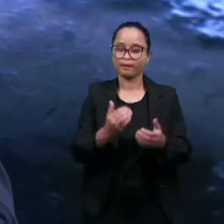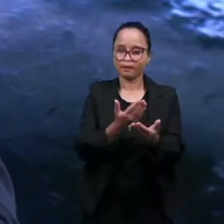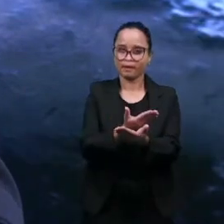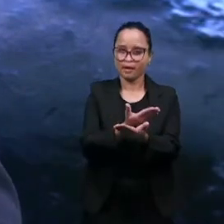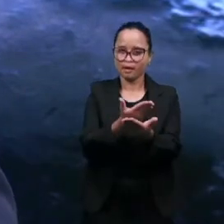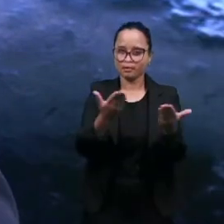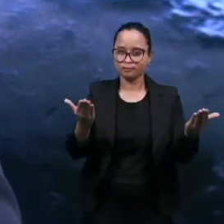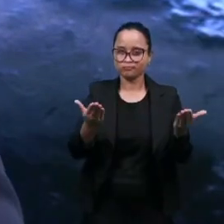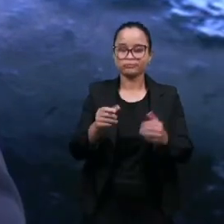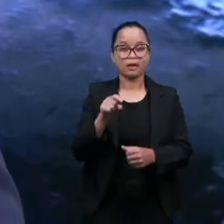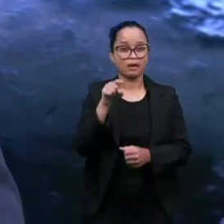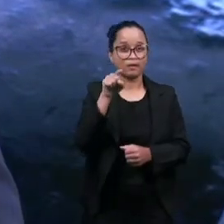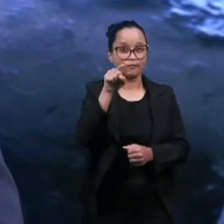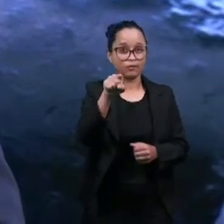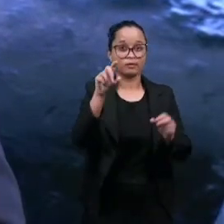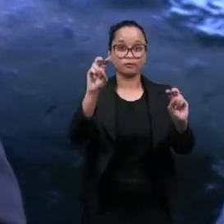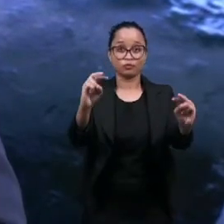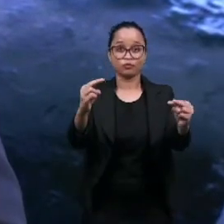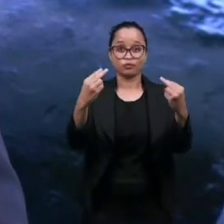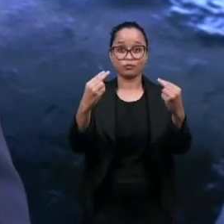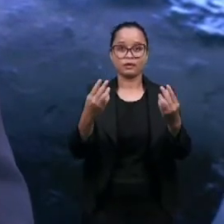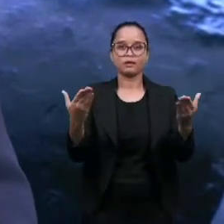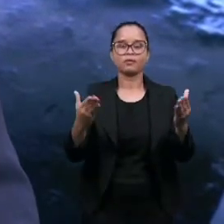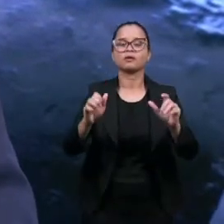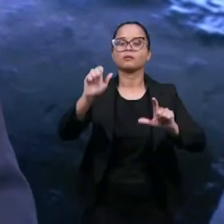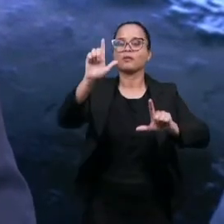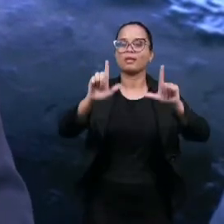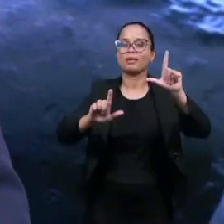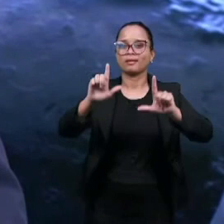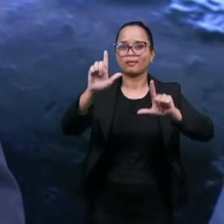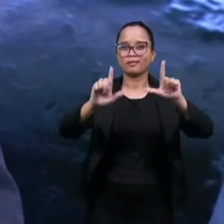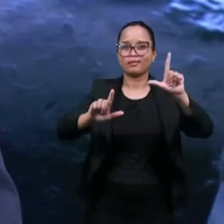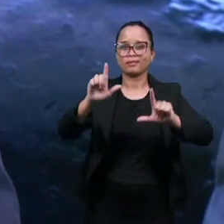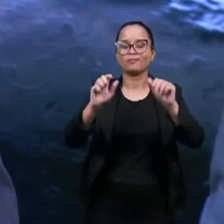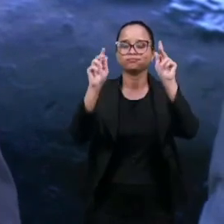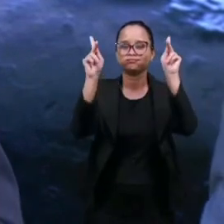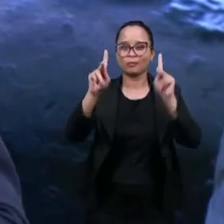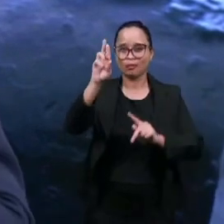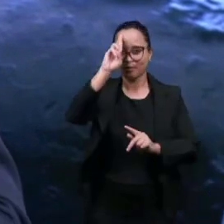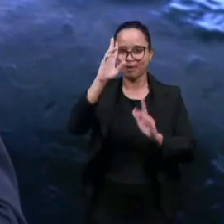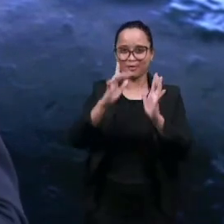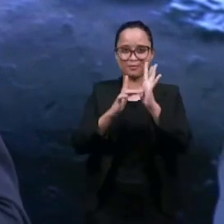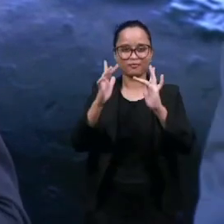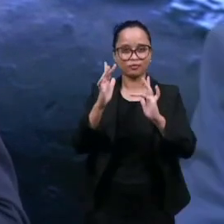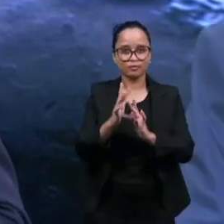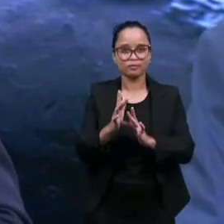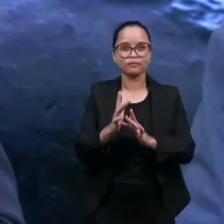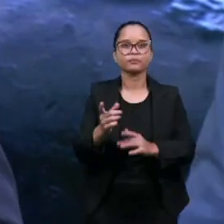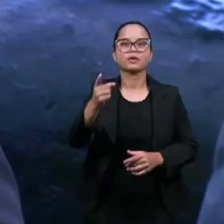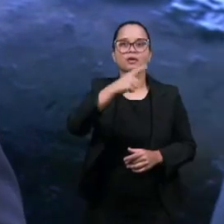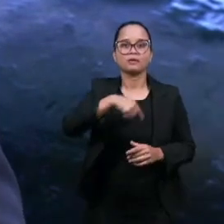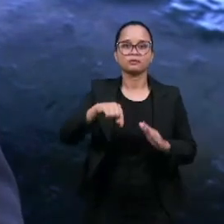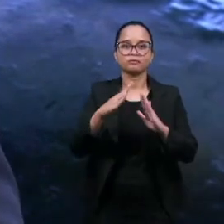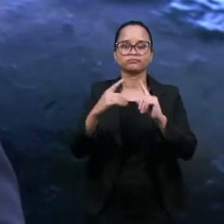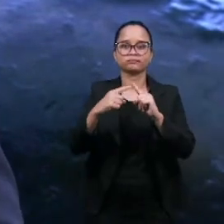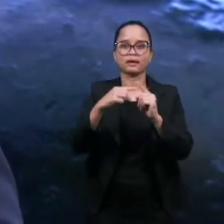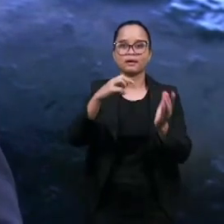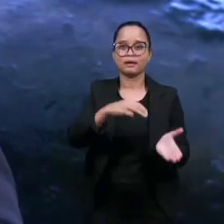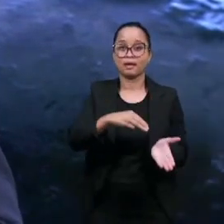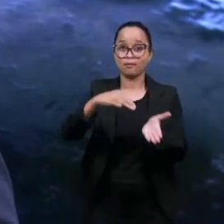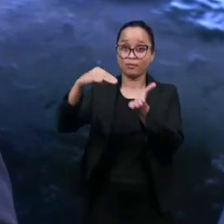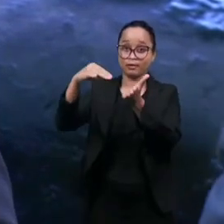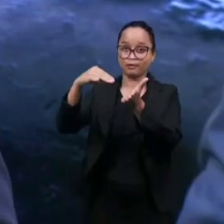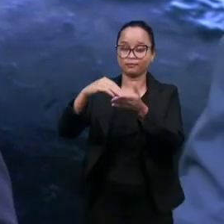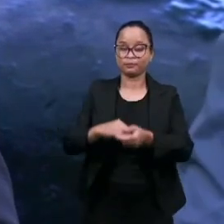Yo saludo a todos los que participan a través de la televisión con la paz del Señor Jesús. Nosotros somos la Iglesia